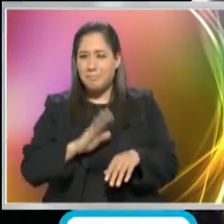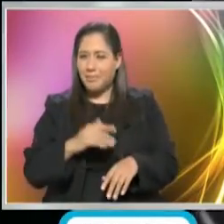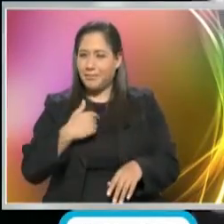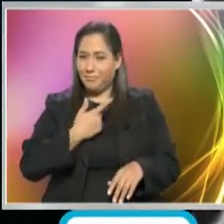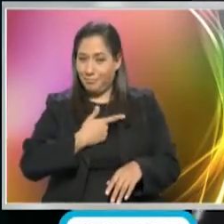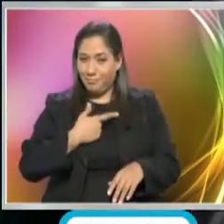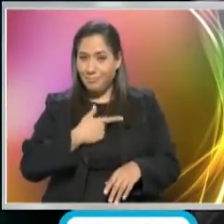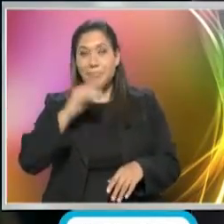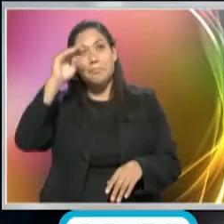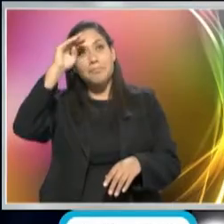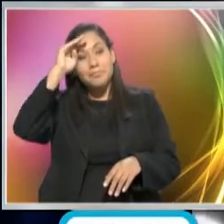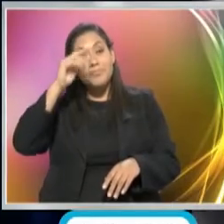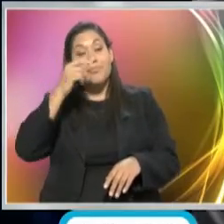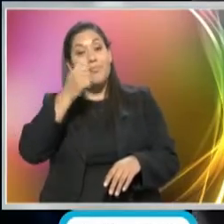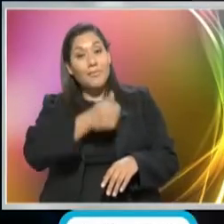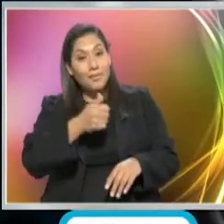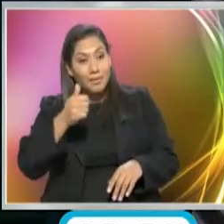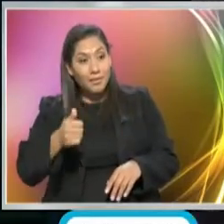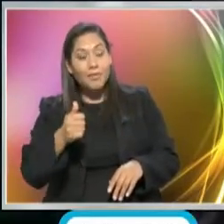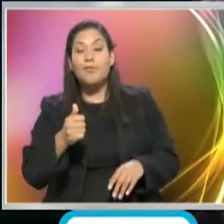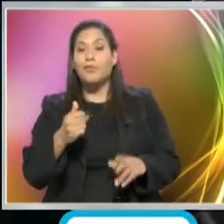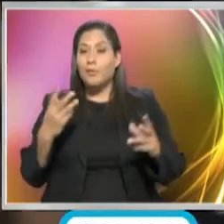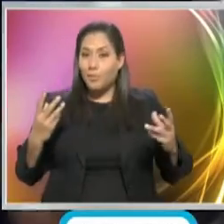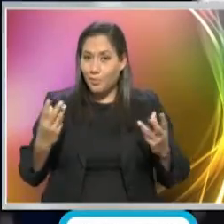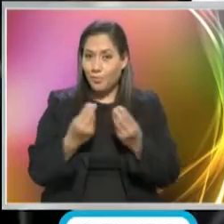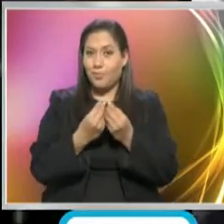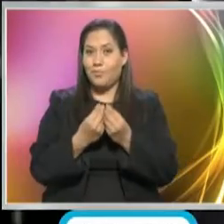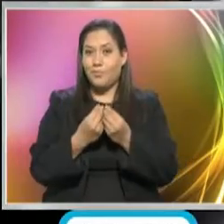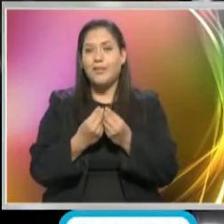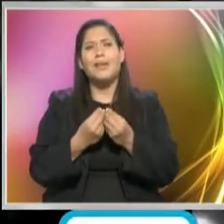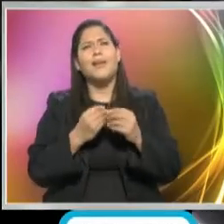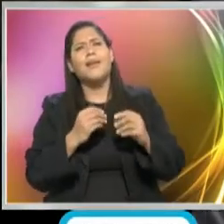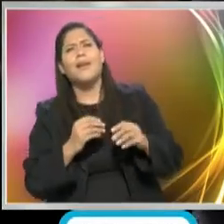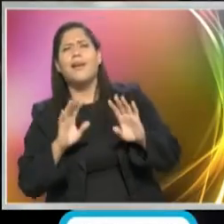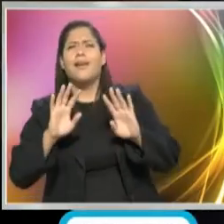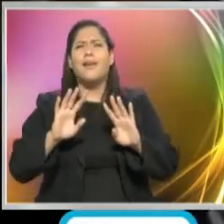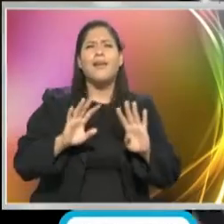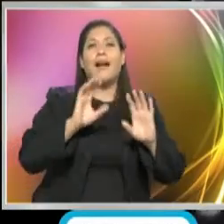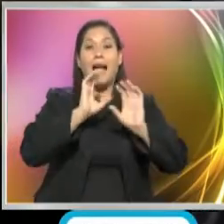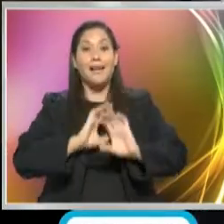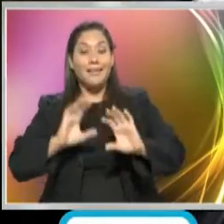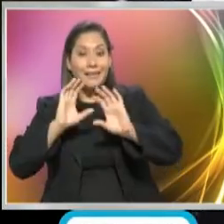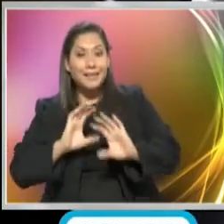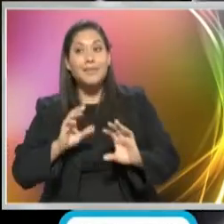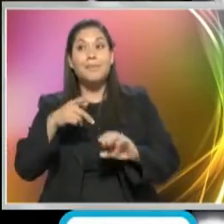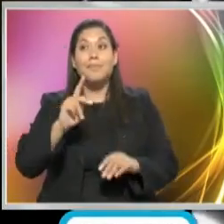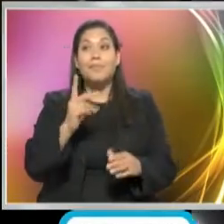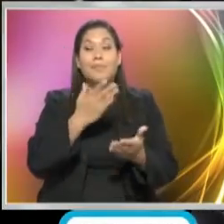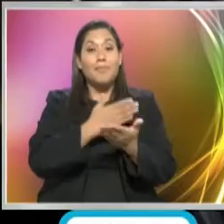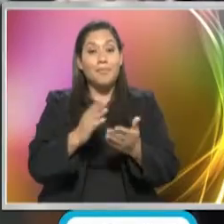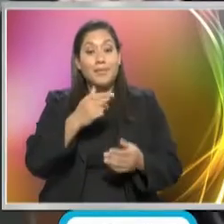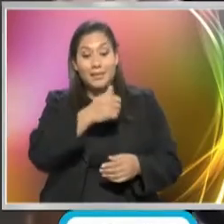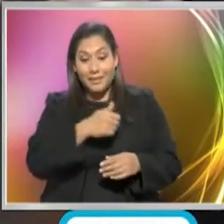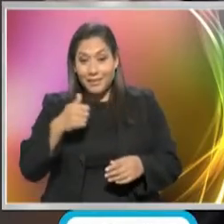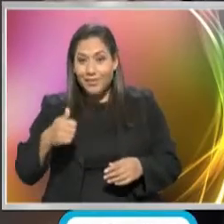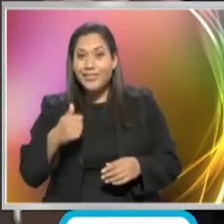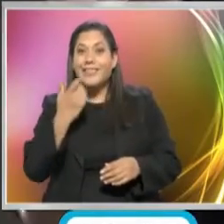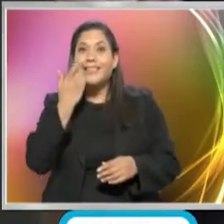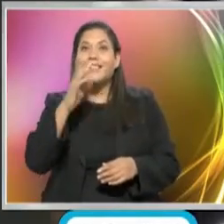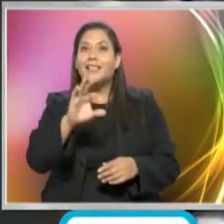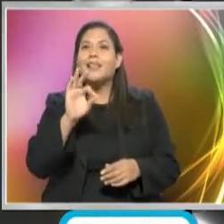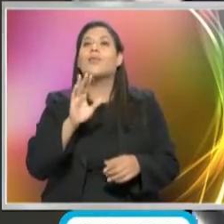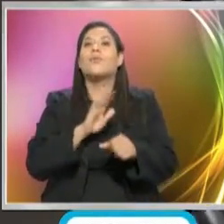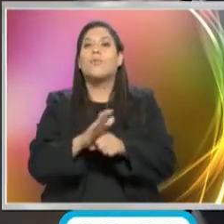gustaba era pensar que cada uno nos juntábamos a cantar las canciones, pero además cada uno quería y elegía